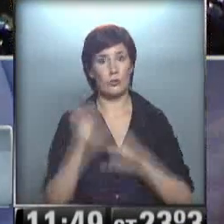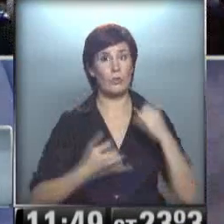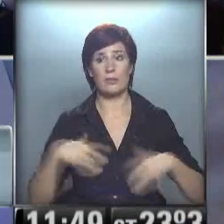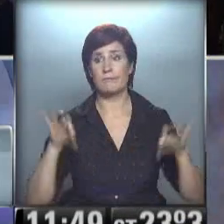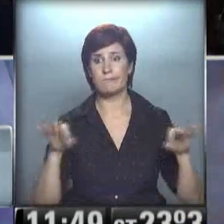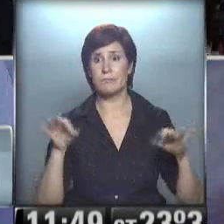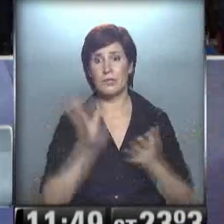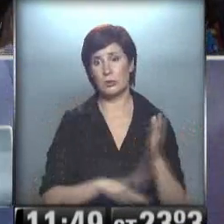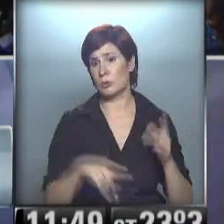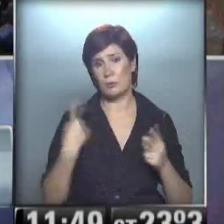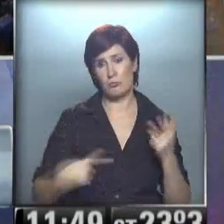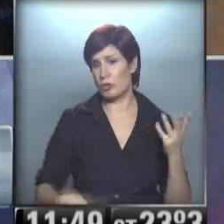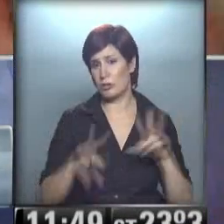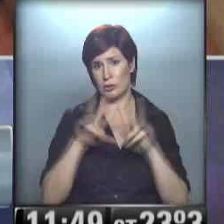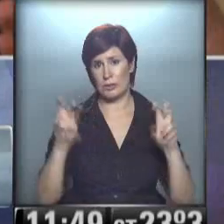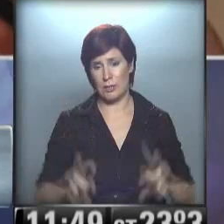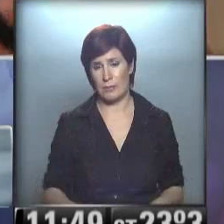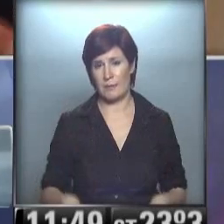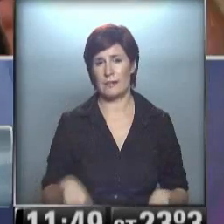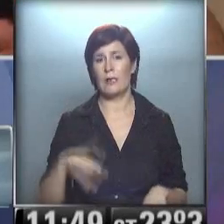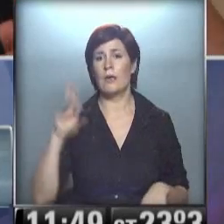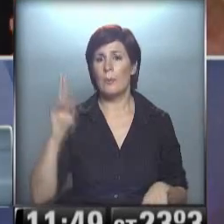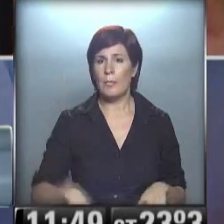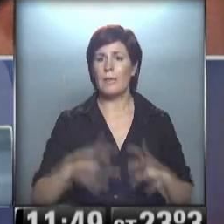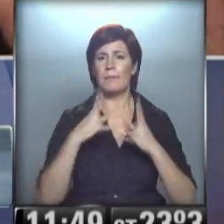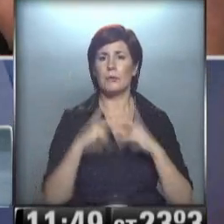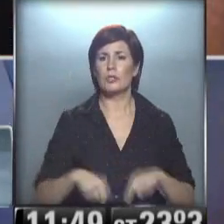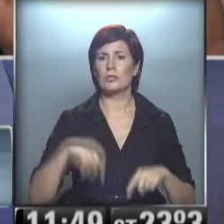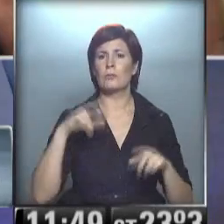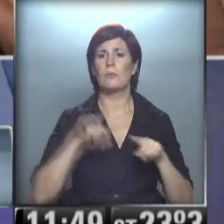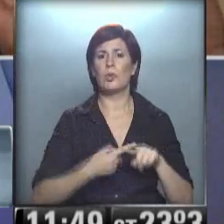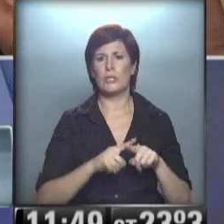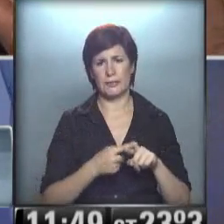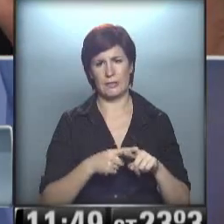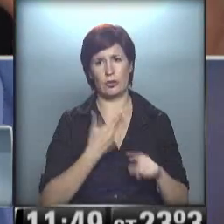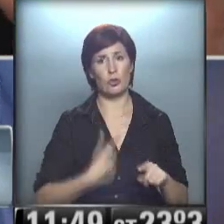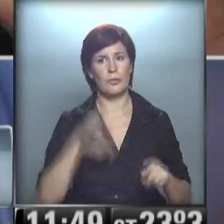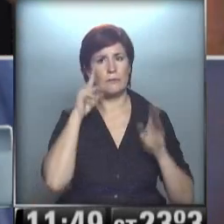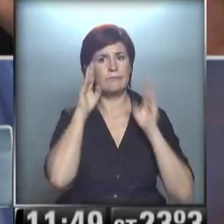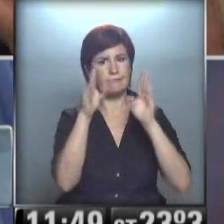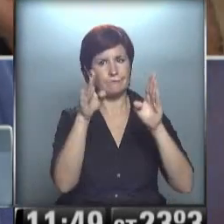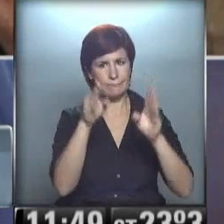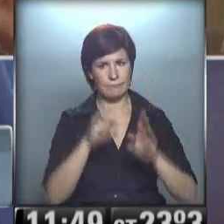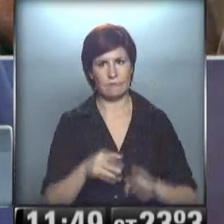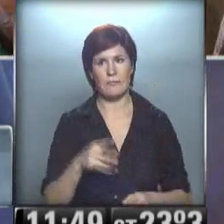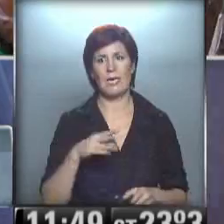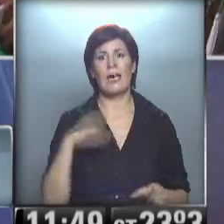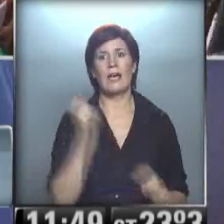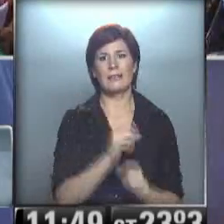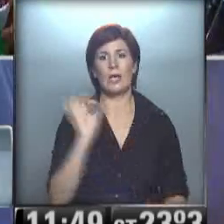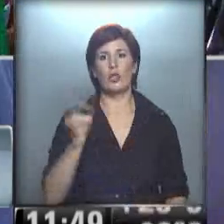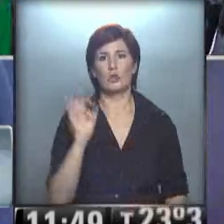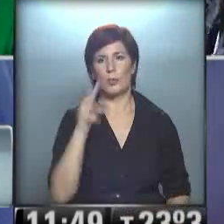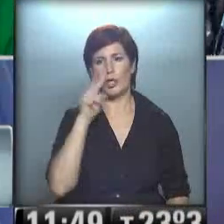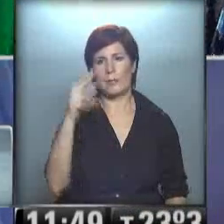mucha profundidad. La consolidación de un proyecto político, este es el gran objetivo que tiene el gobierno de aquí a octubre del 2015,